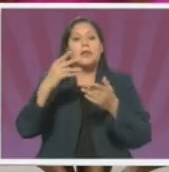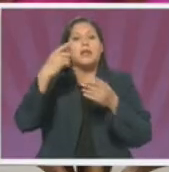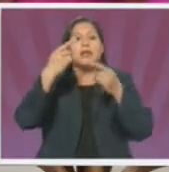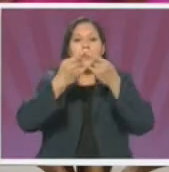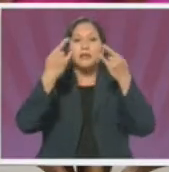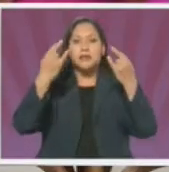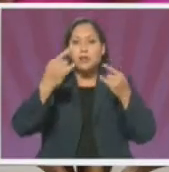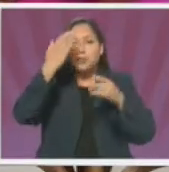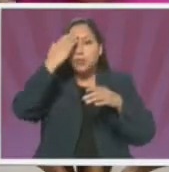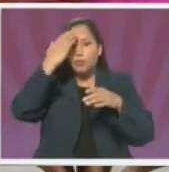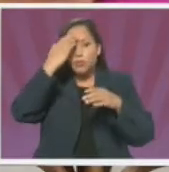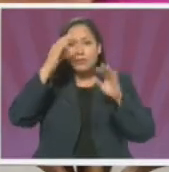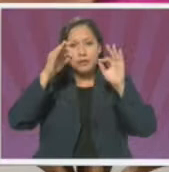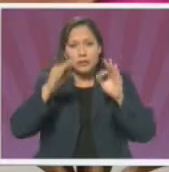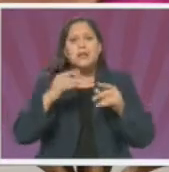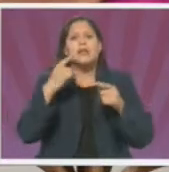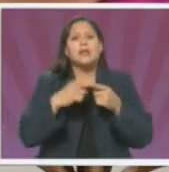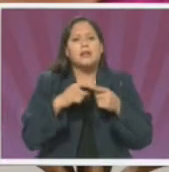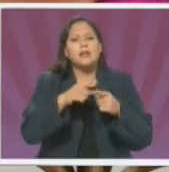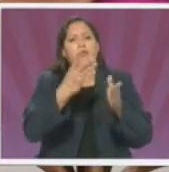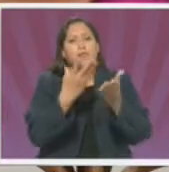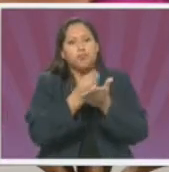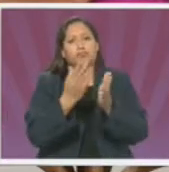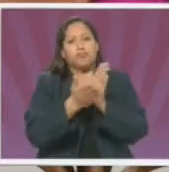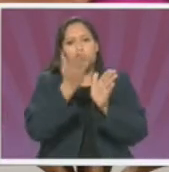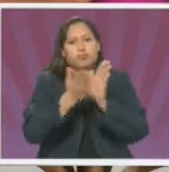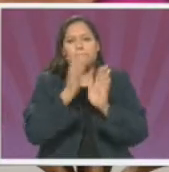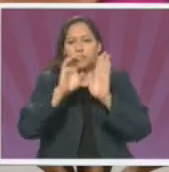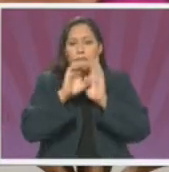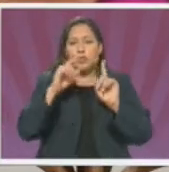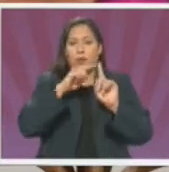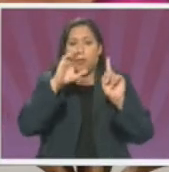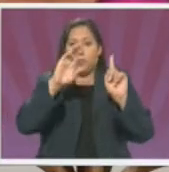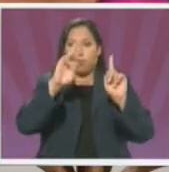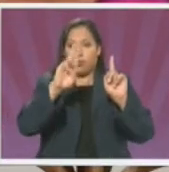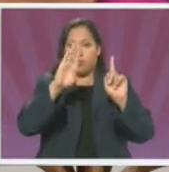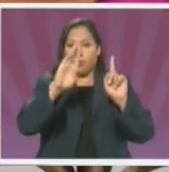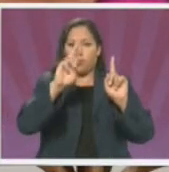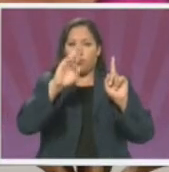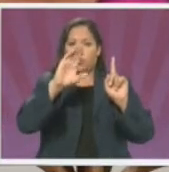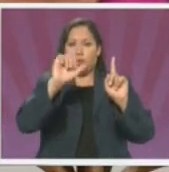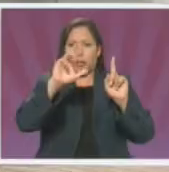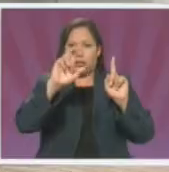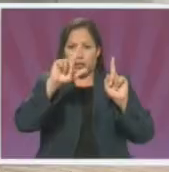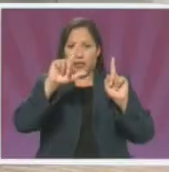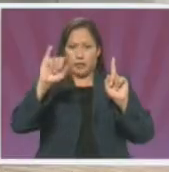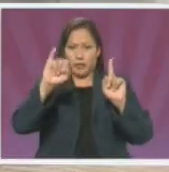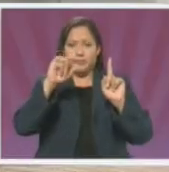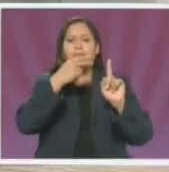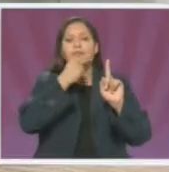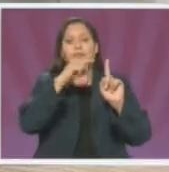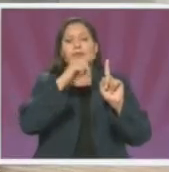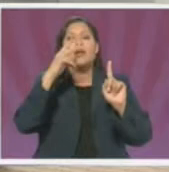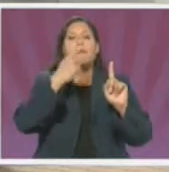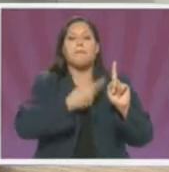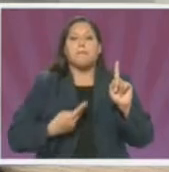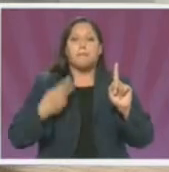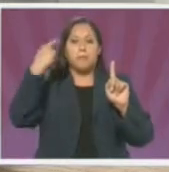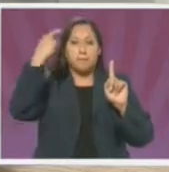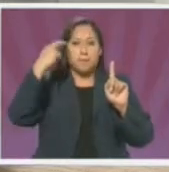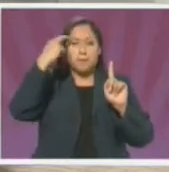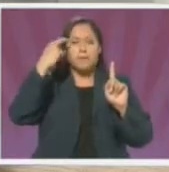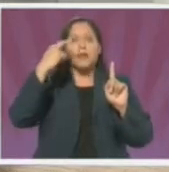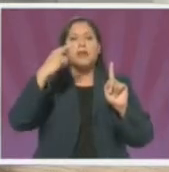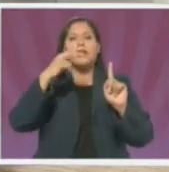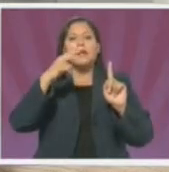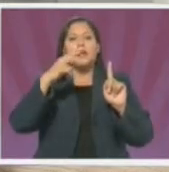de personajes que la desarrollaron? Bucareli, por ejemplo, Bucareli, Antonio María de Bucareli fue un virrey y